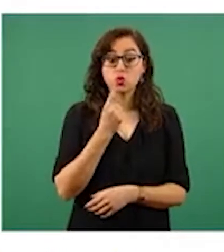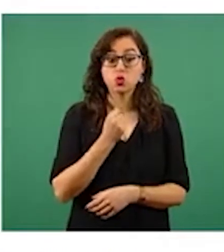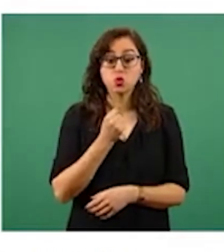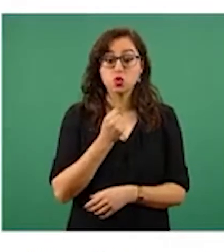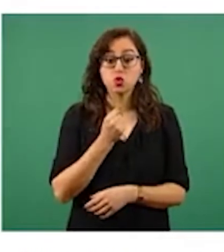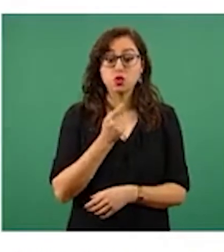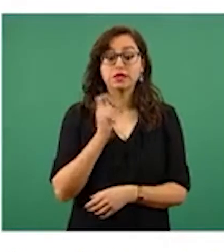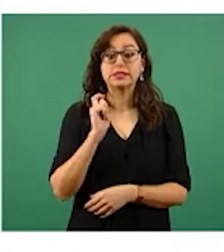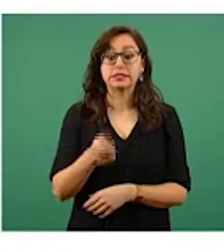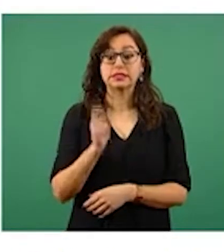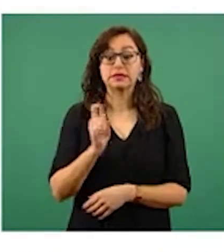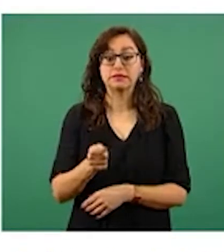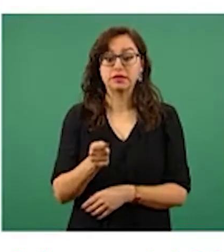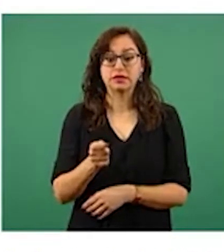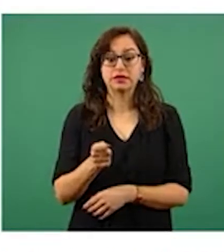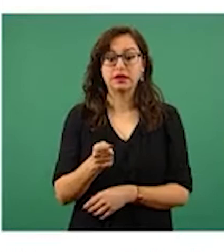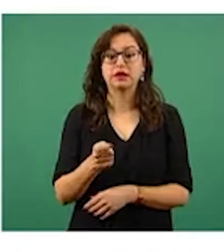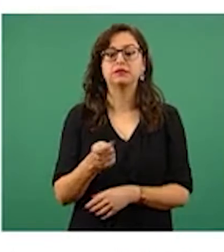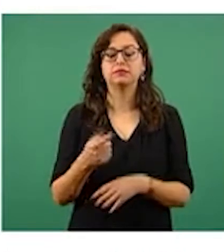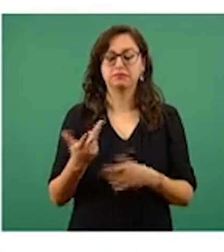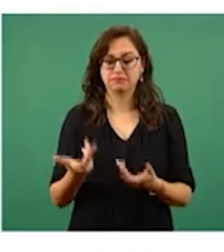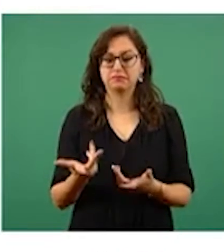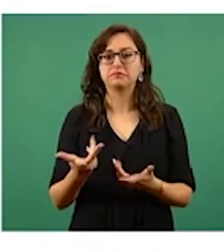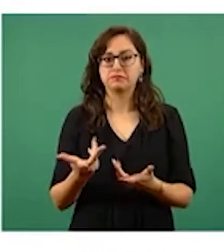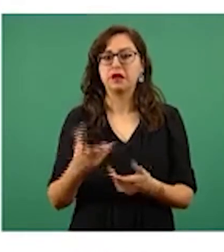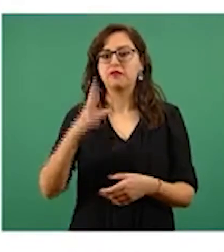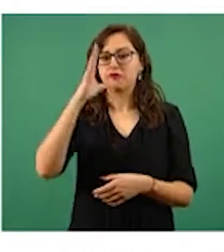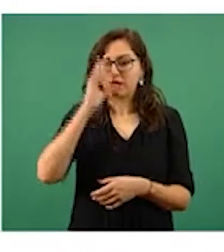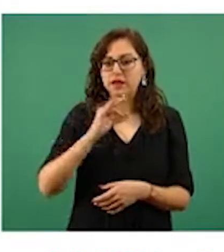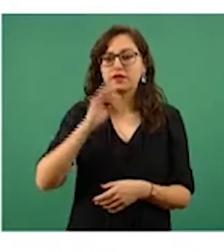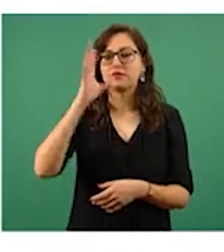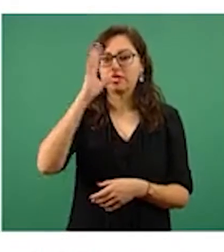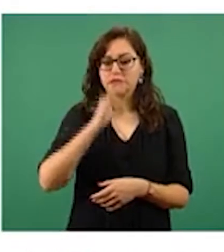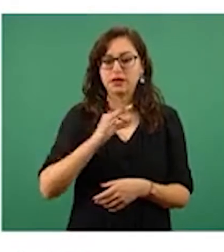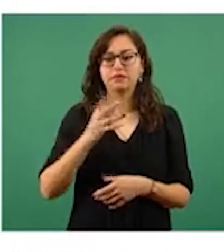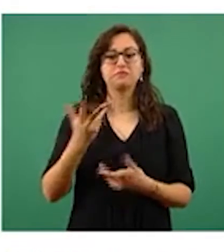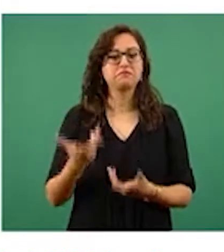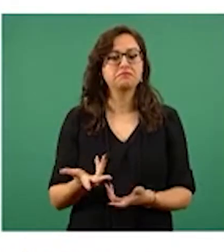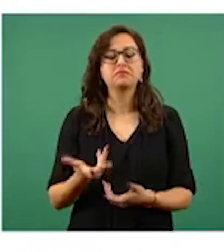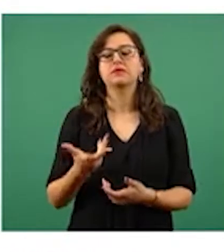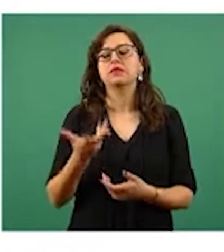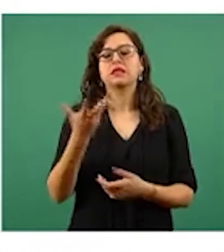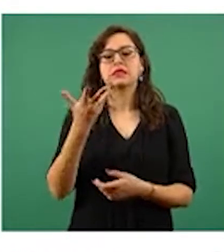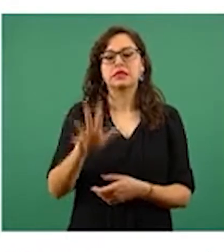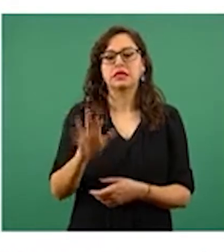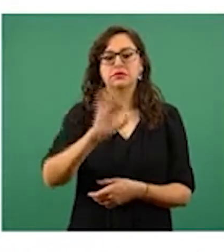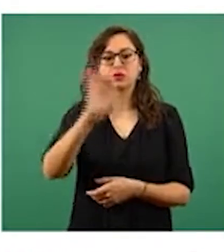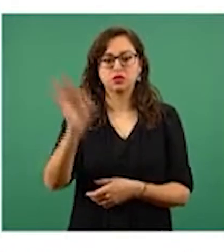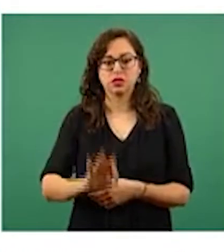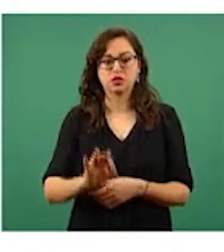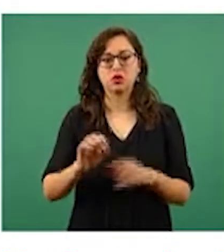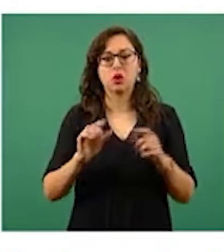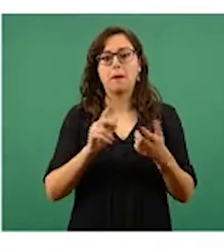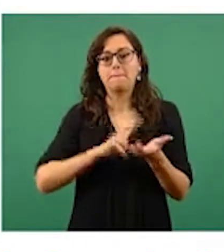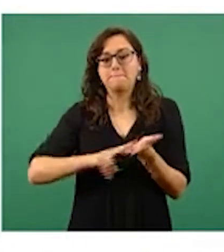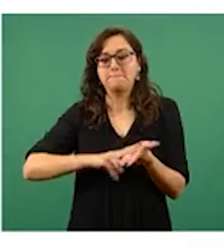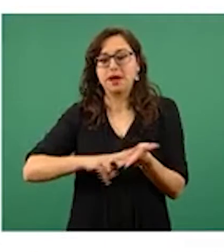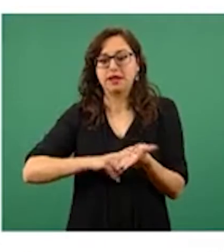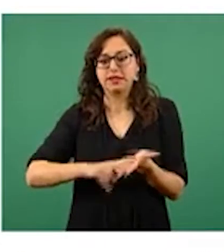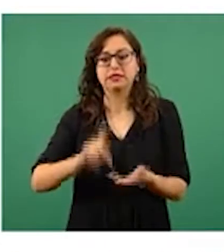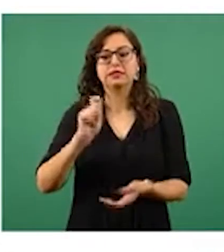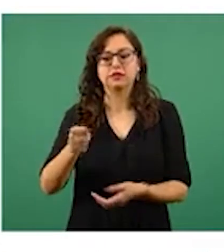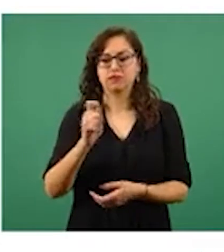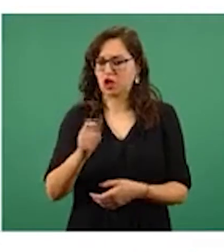abajo de lo rojo viene el porcentaje de afectación, que nunca rebasó el 10%, lo verde es que todos teníamos servicio.